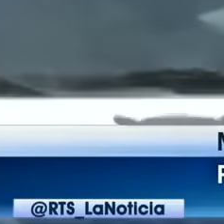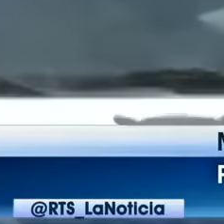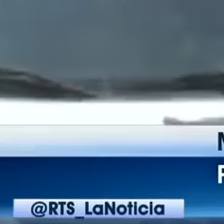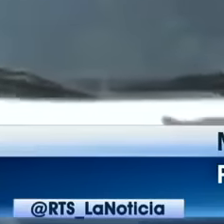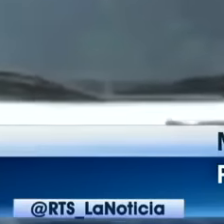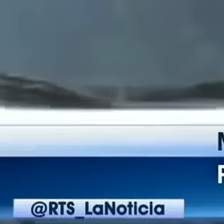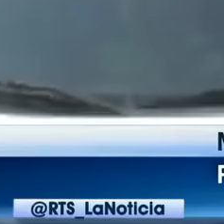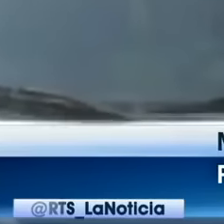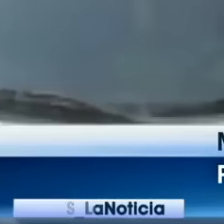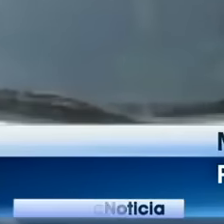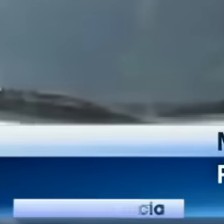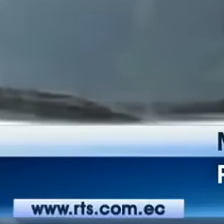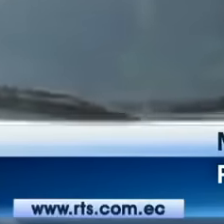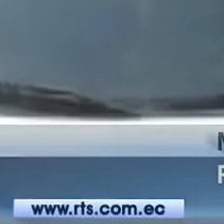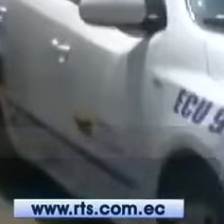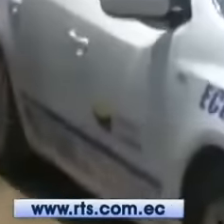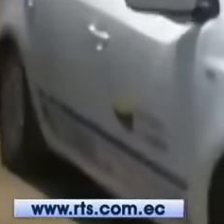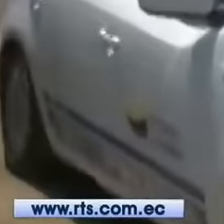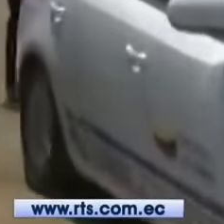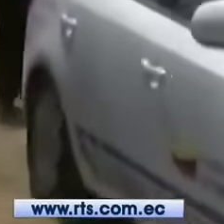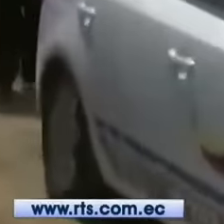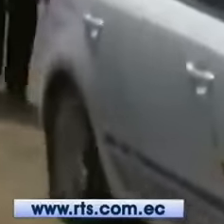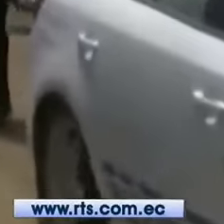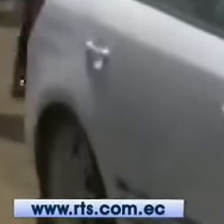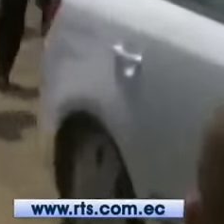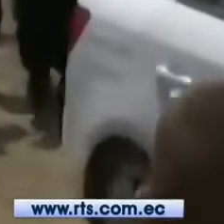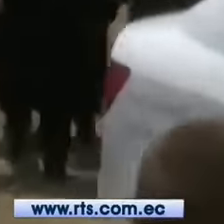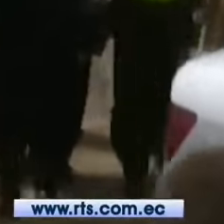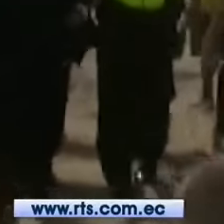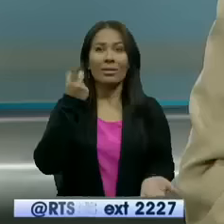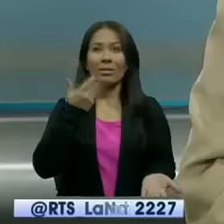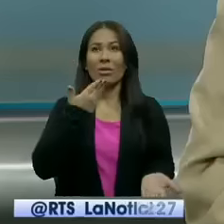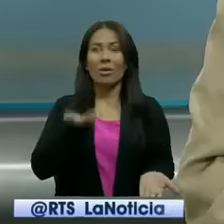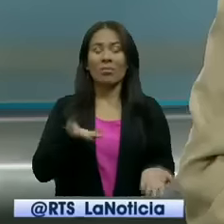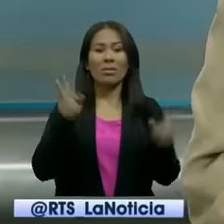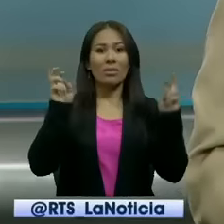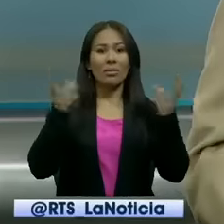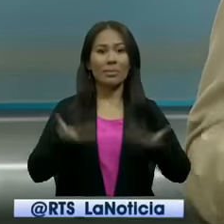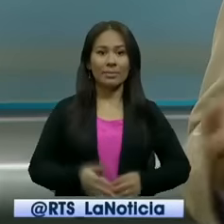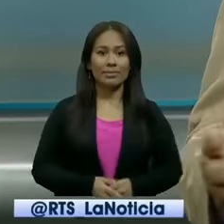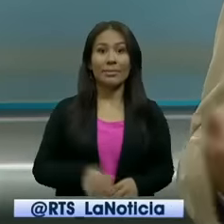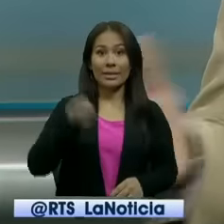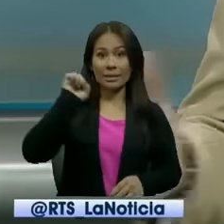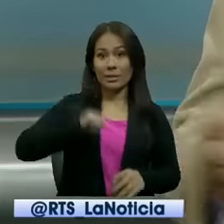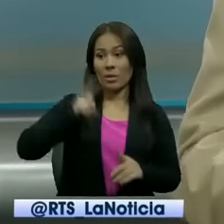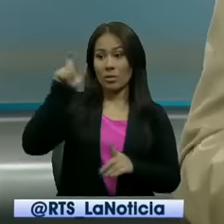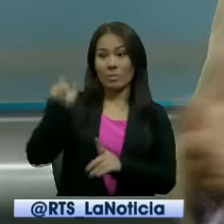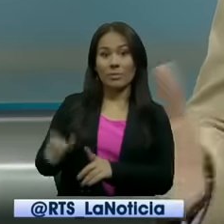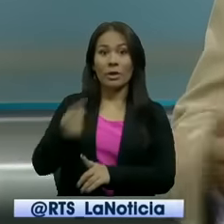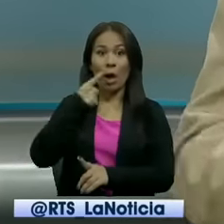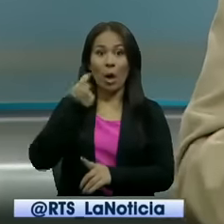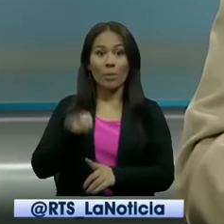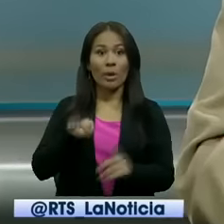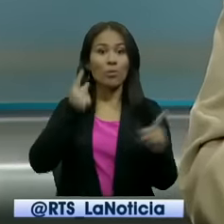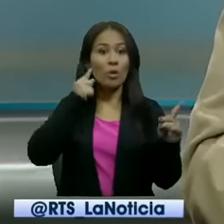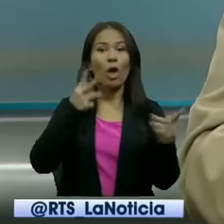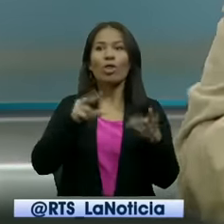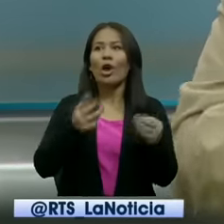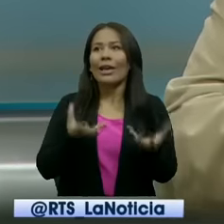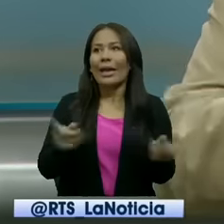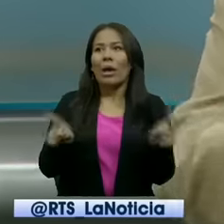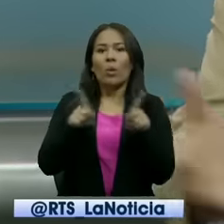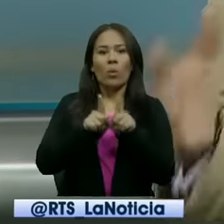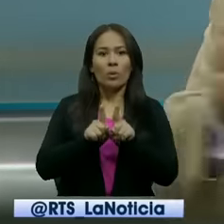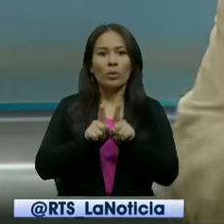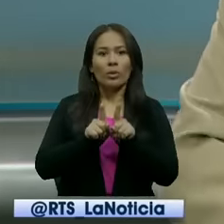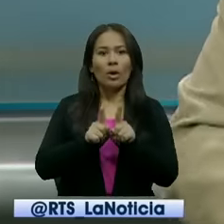Desde la provincia de Manabí informó Johnny Armendariz. Si una persona, hombre o mujer, no quiere seguir con la pareja, pues que